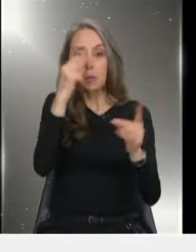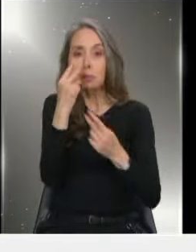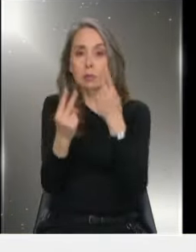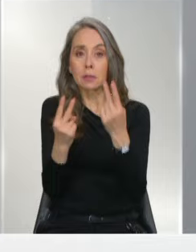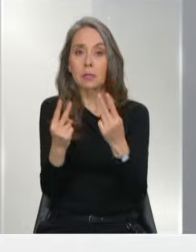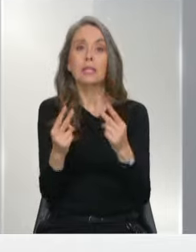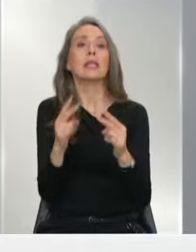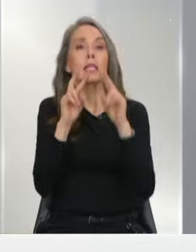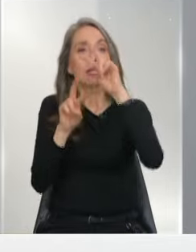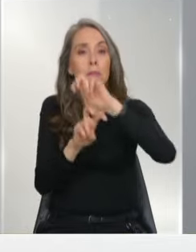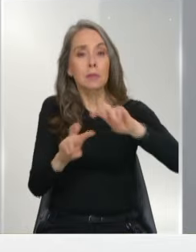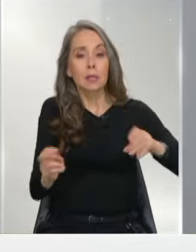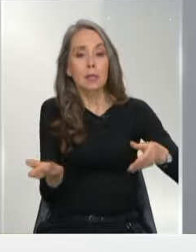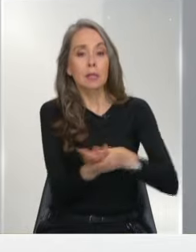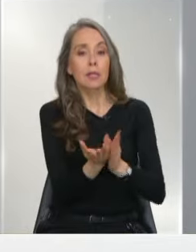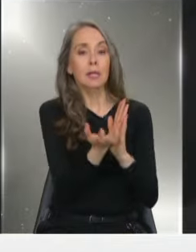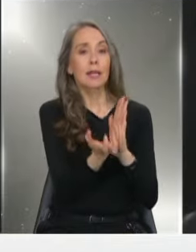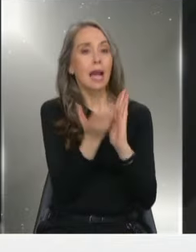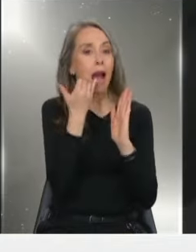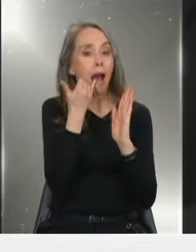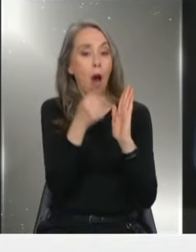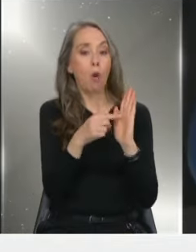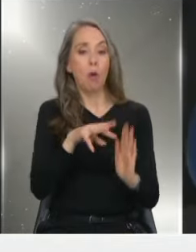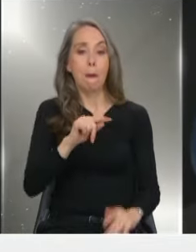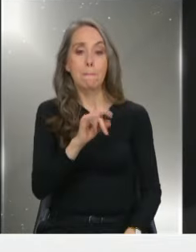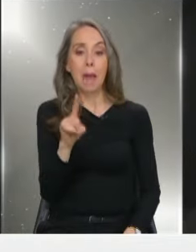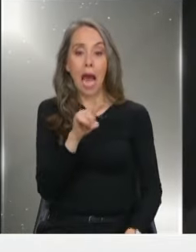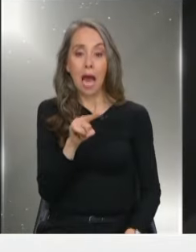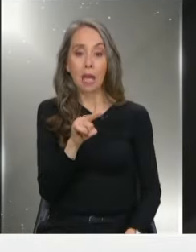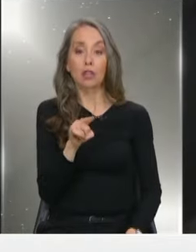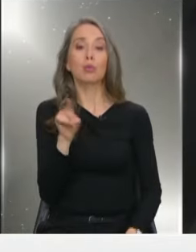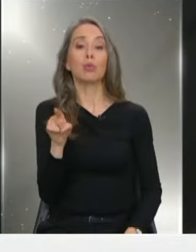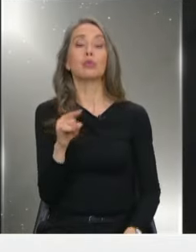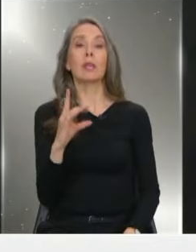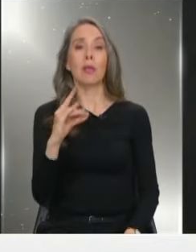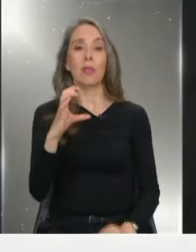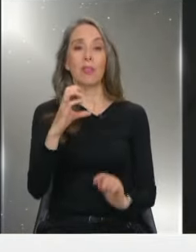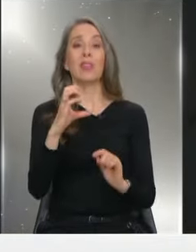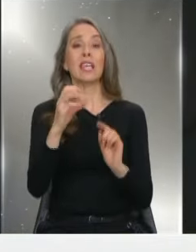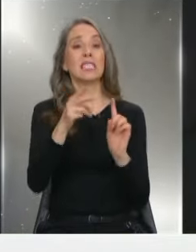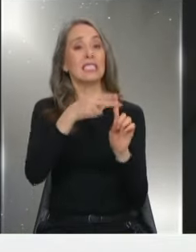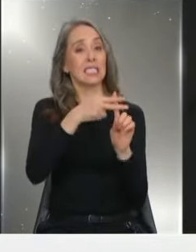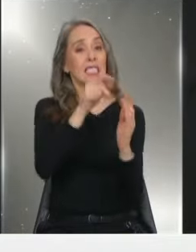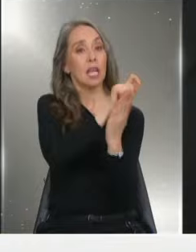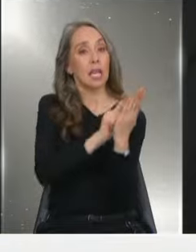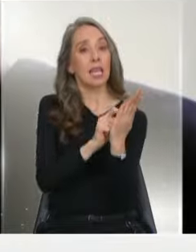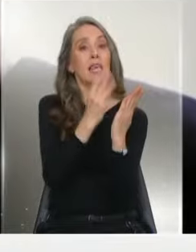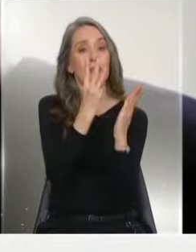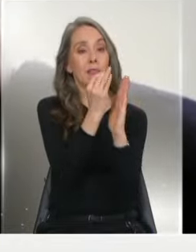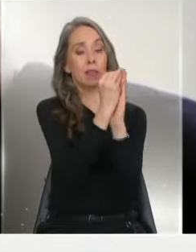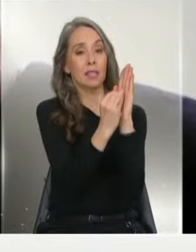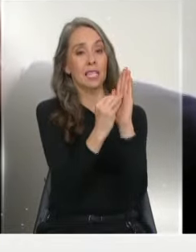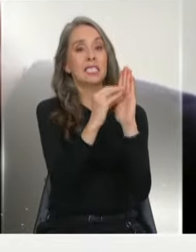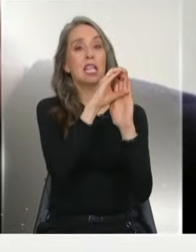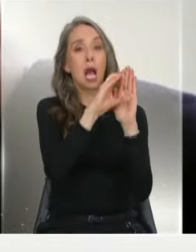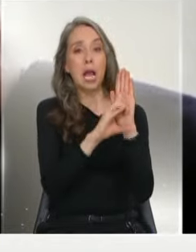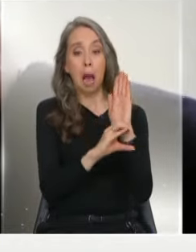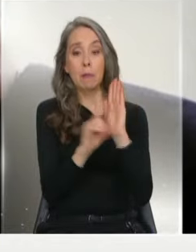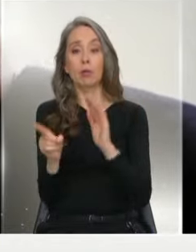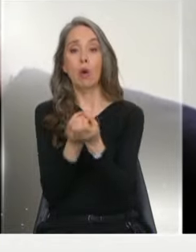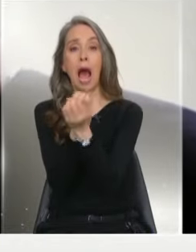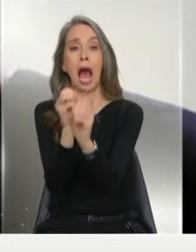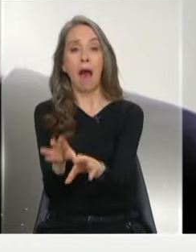del caso Audio también golpea a Jean-Pierre Matus, liderado por la DC. En tres capítulos, los diputados acusan abandono de sus